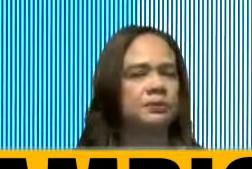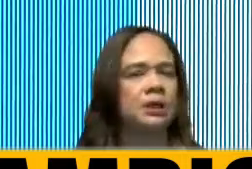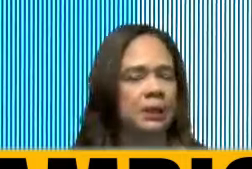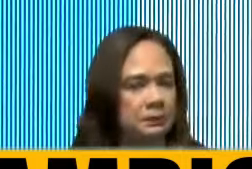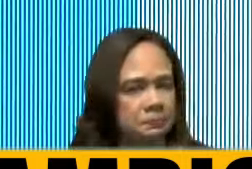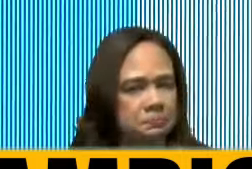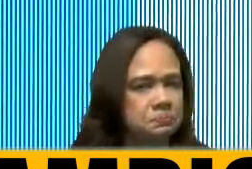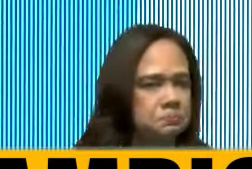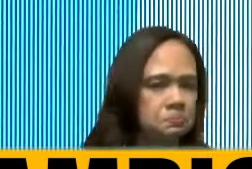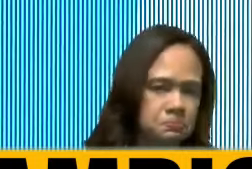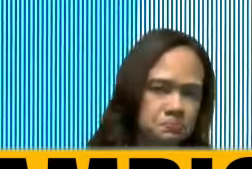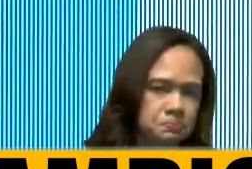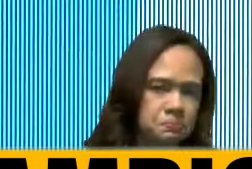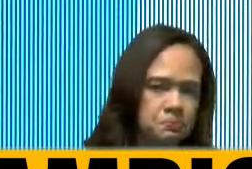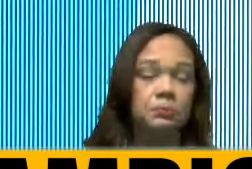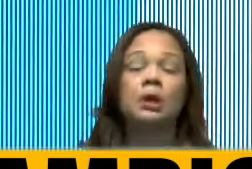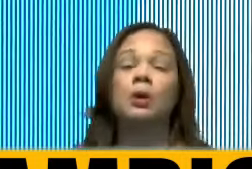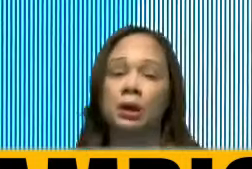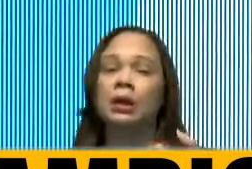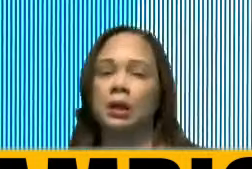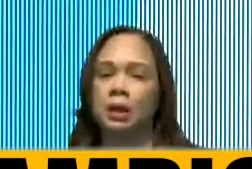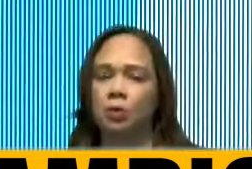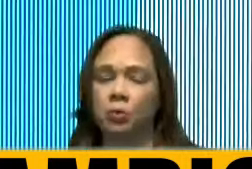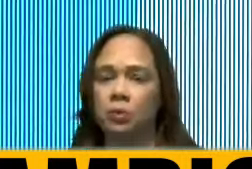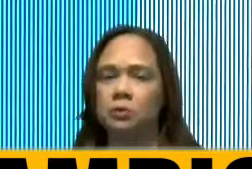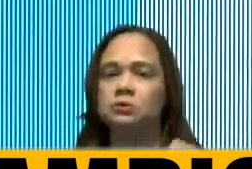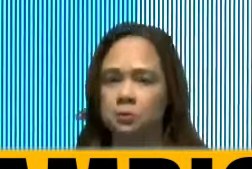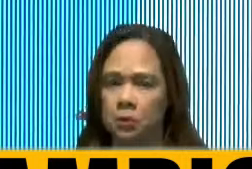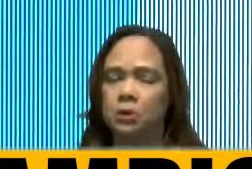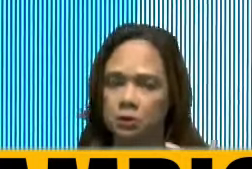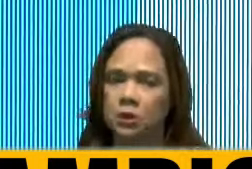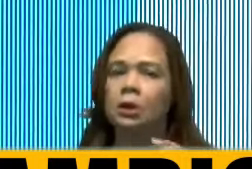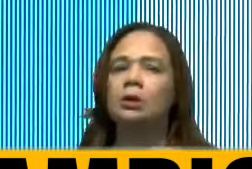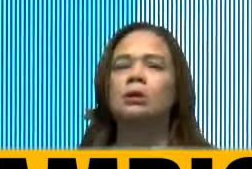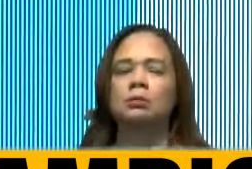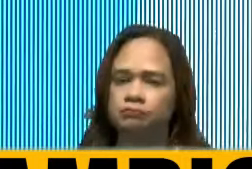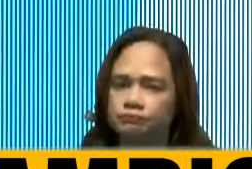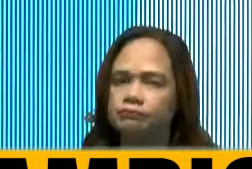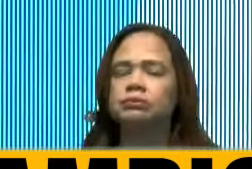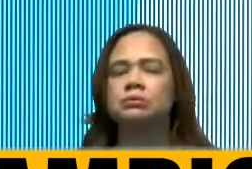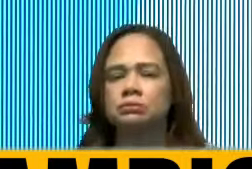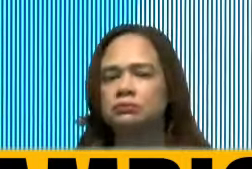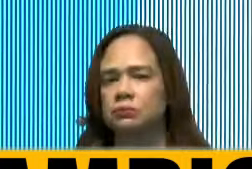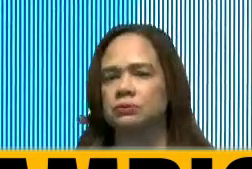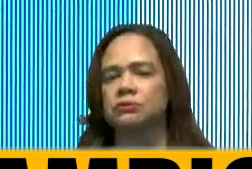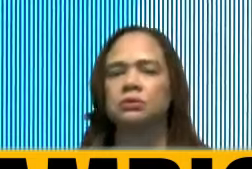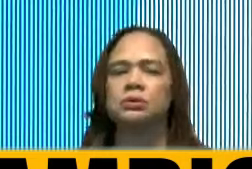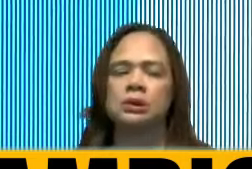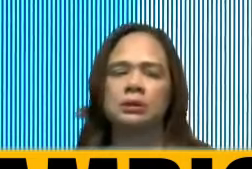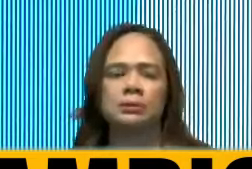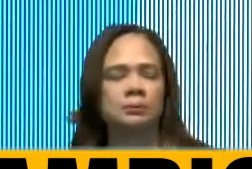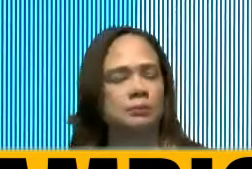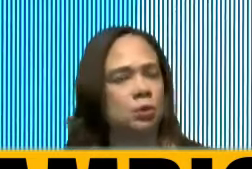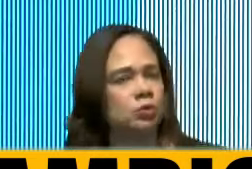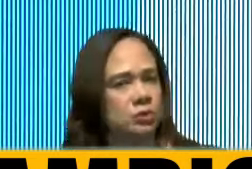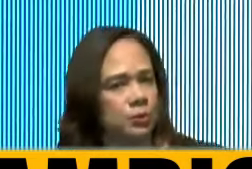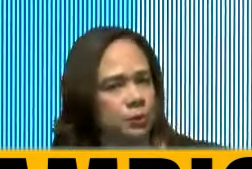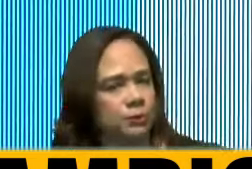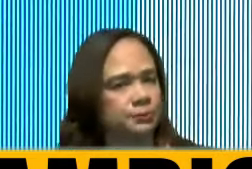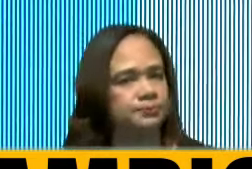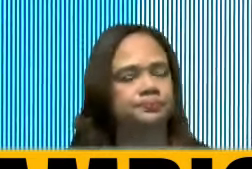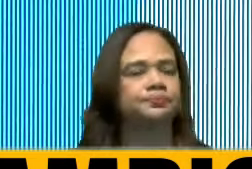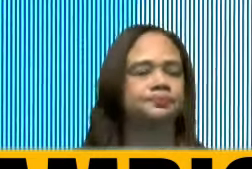a que desde el punto de vista económico se podrán ya tomar ir haciendo los ahorros debidos como